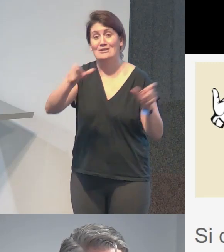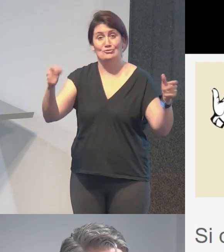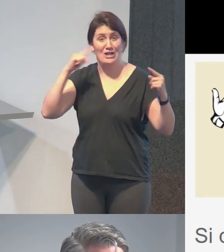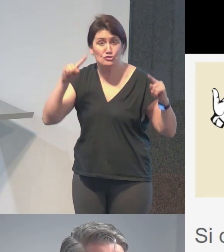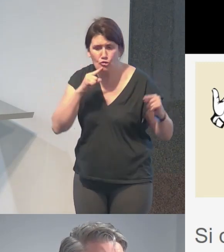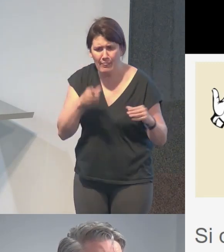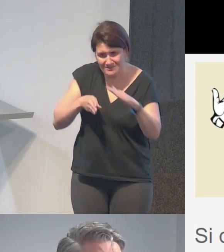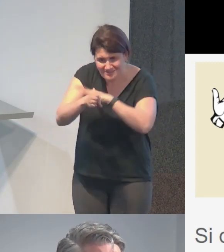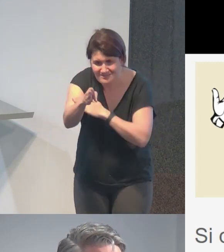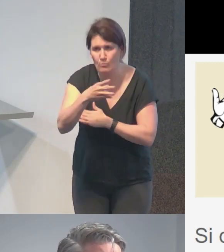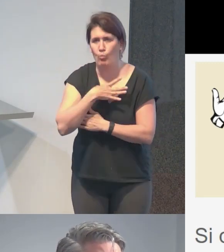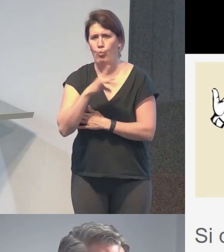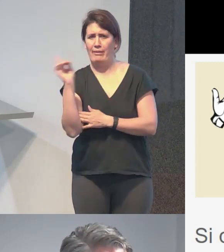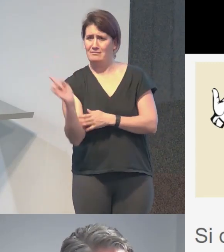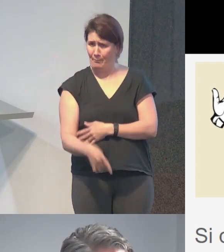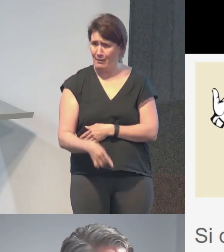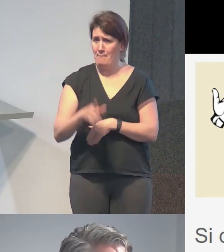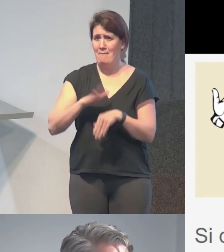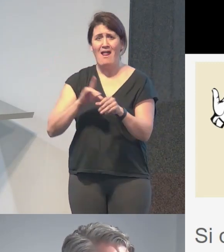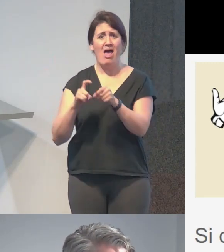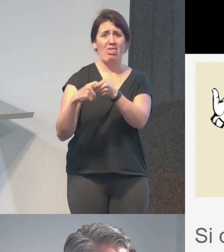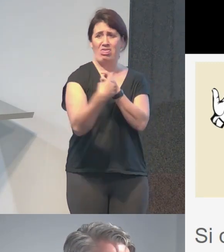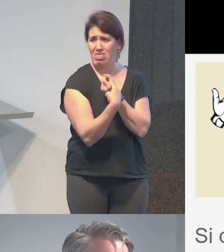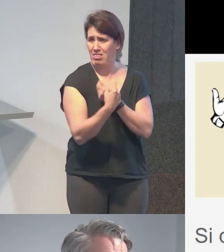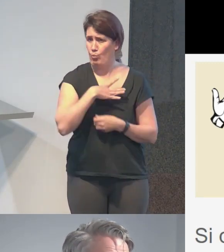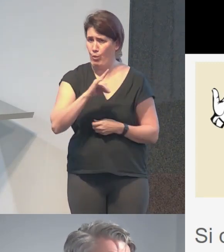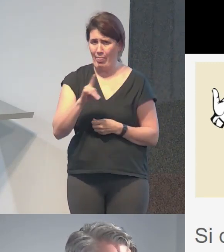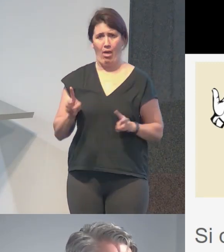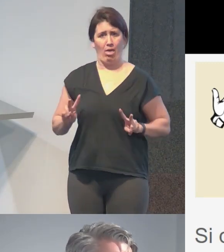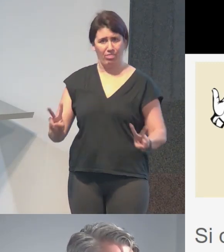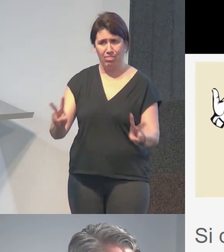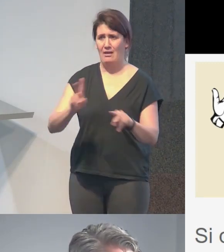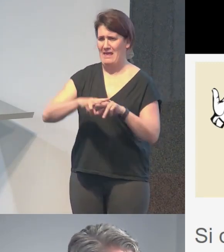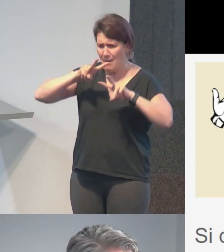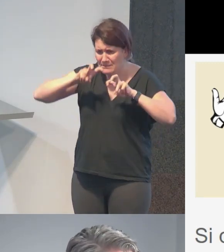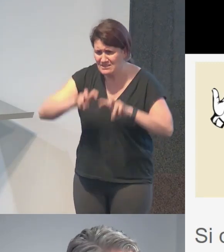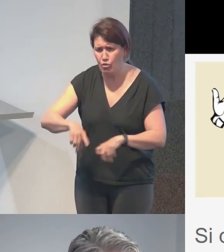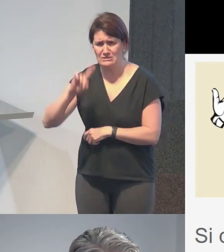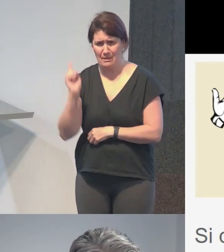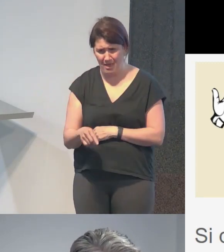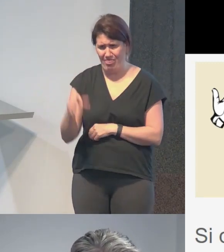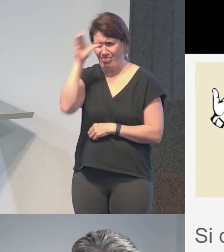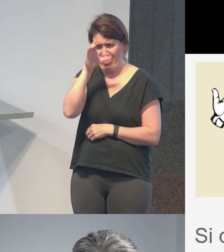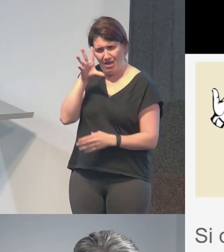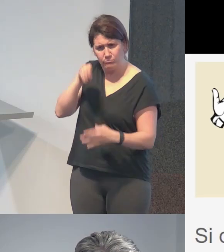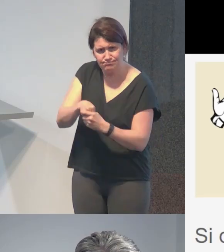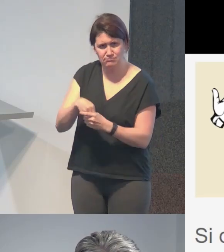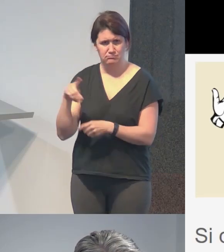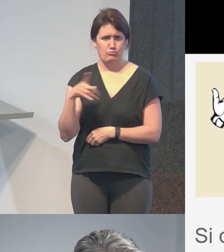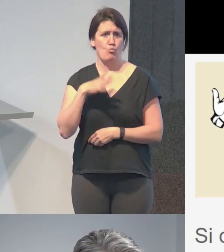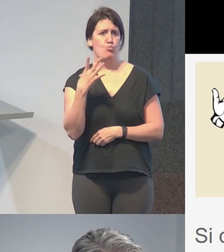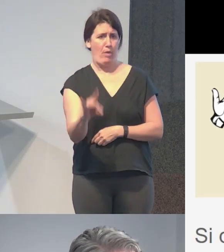personas sordas para que sean participantes activos y investigadores dentro del campo.